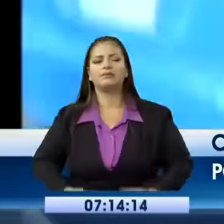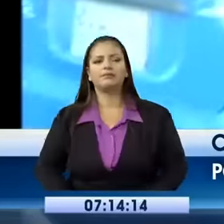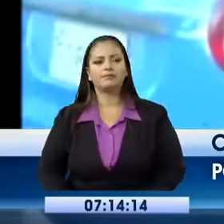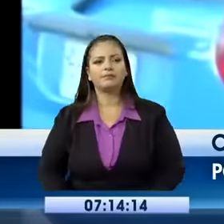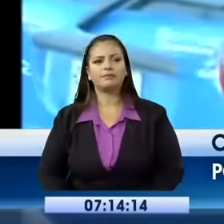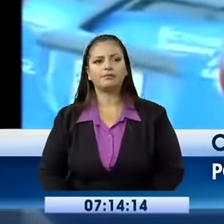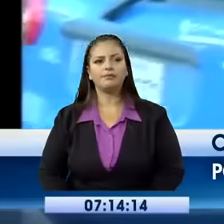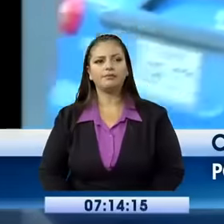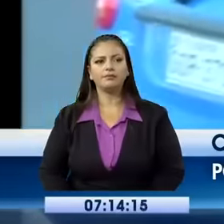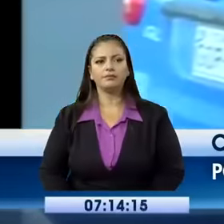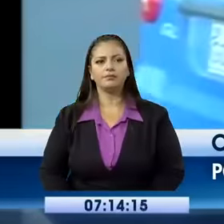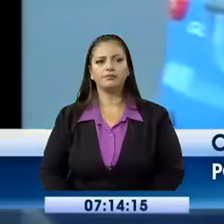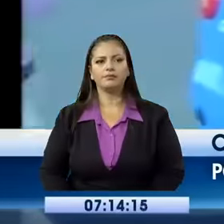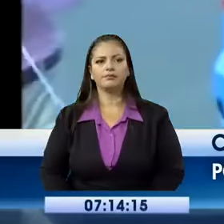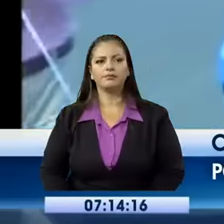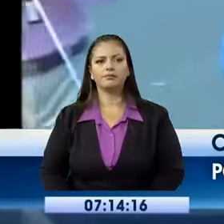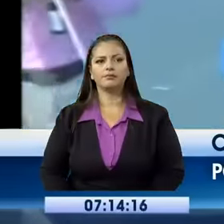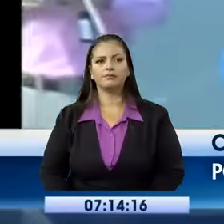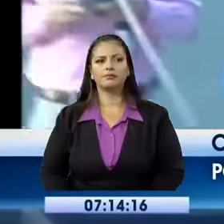compañero gerson